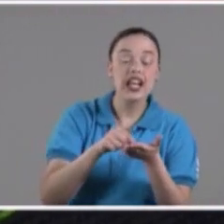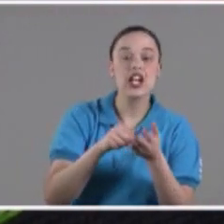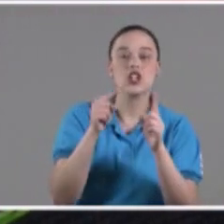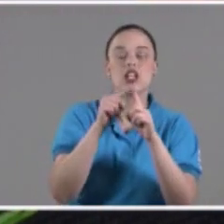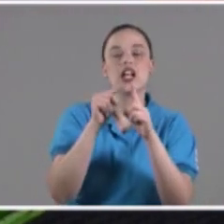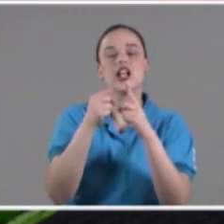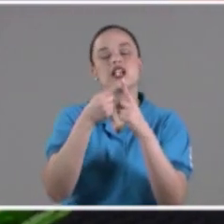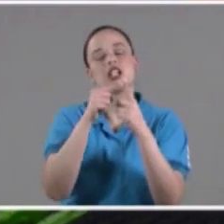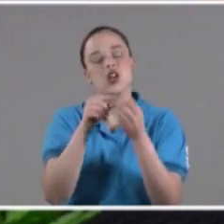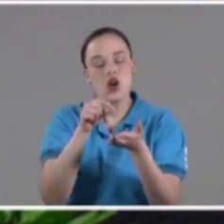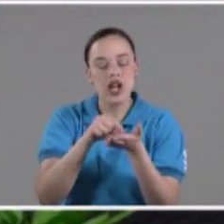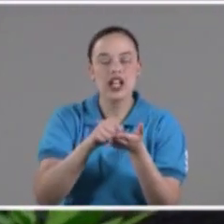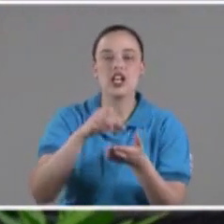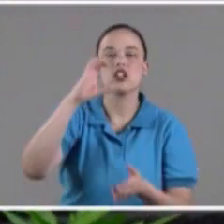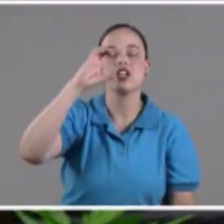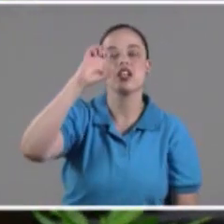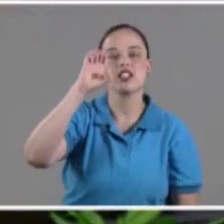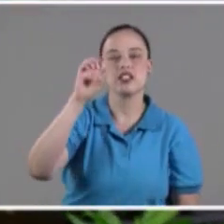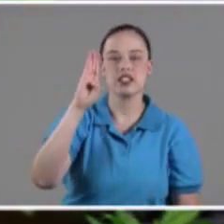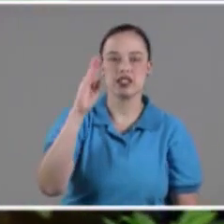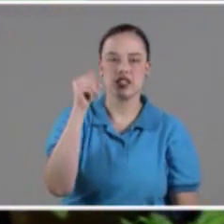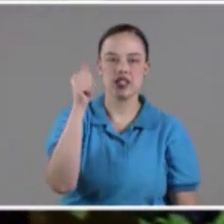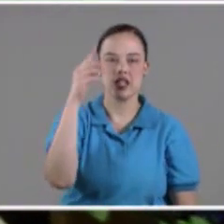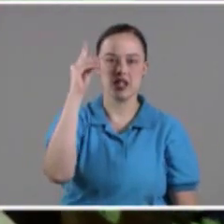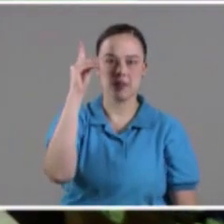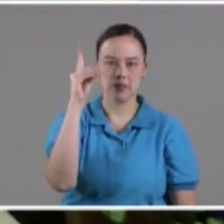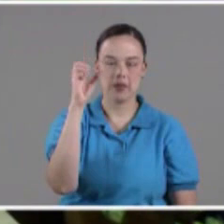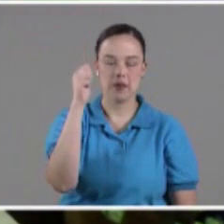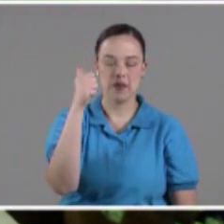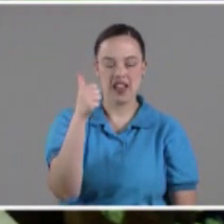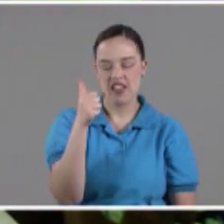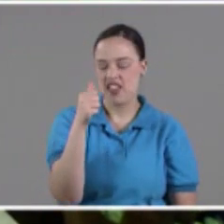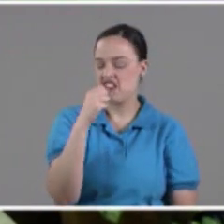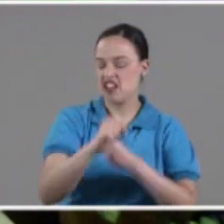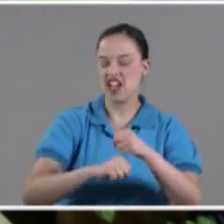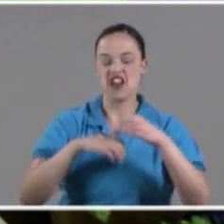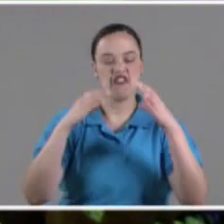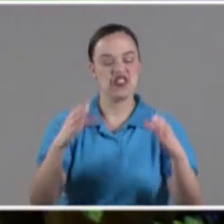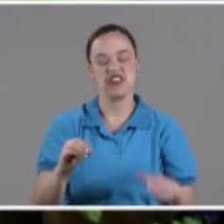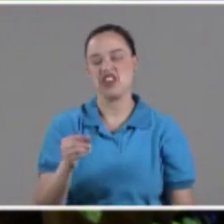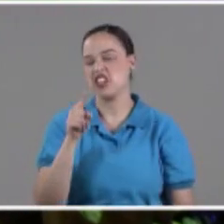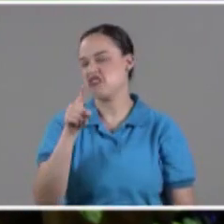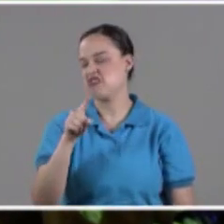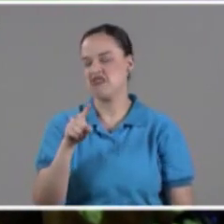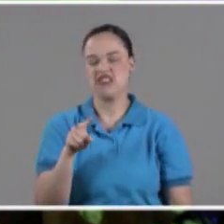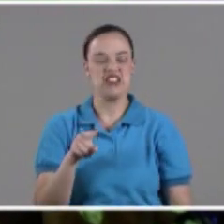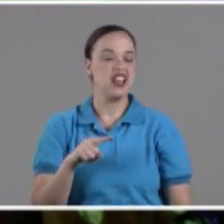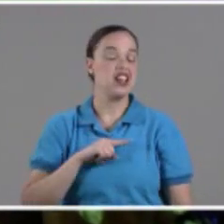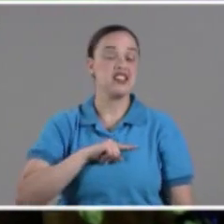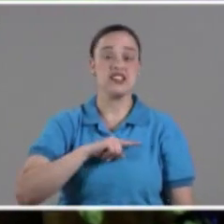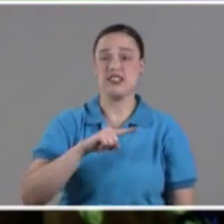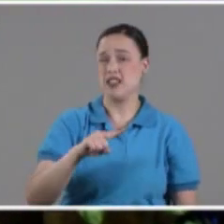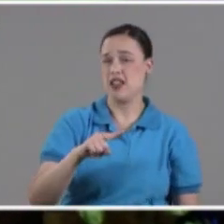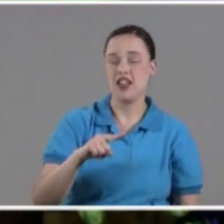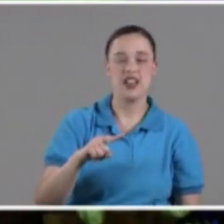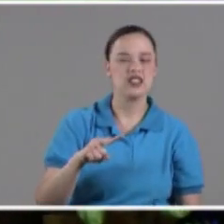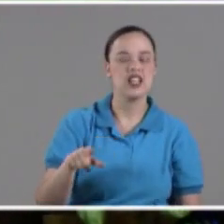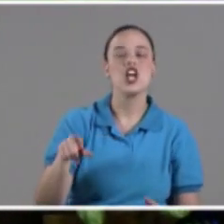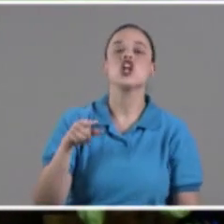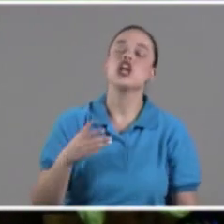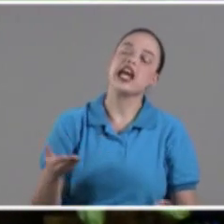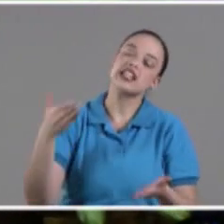el grano lo que sea el fruto que seas nos lleva a su era el señor a trabajarnos